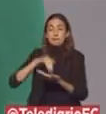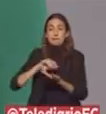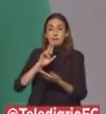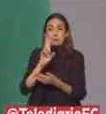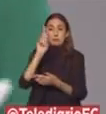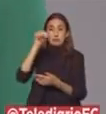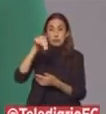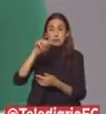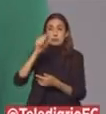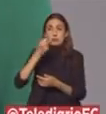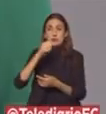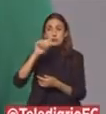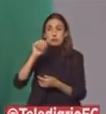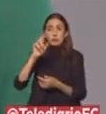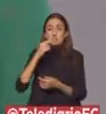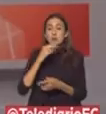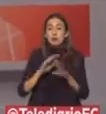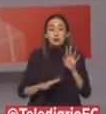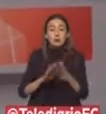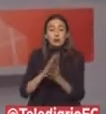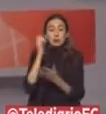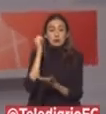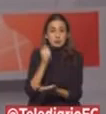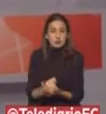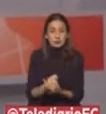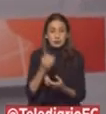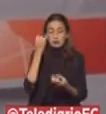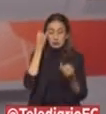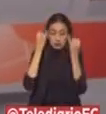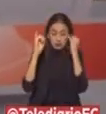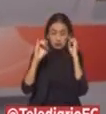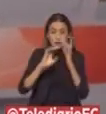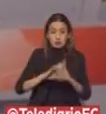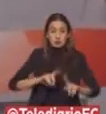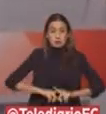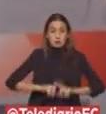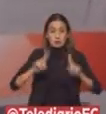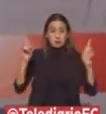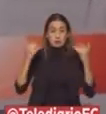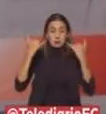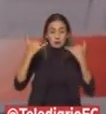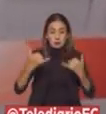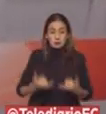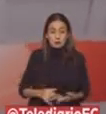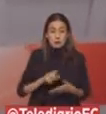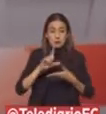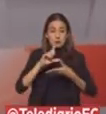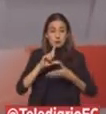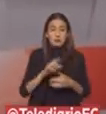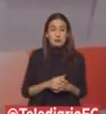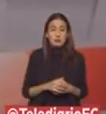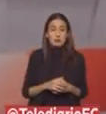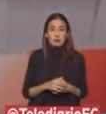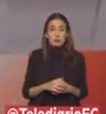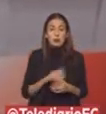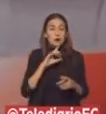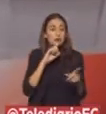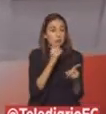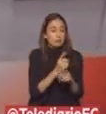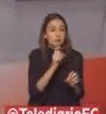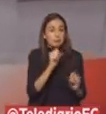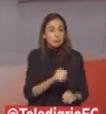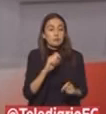porque de alguna manera está marcado con el sello ideológico que pues ha cambiado ya en esta época actual en américa latina sí sí sin